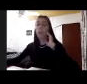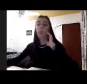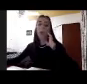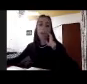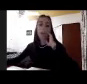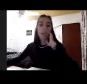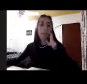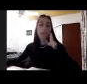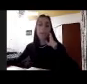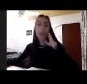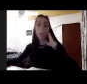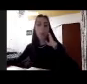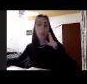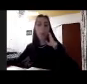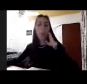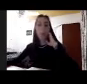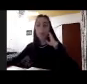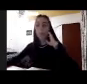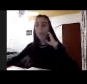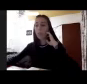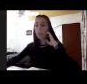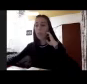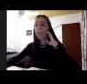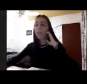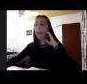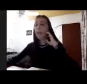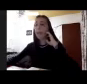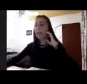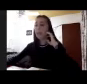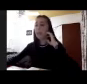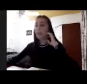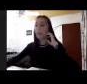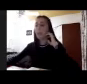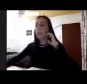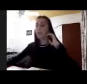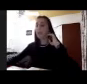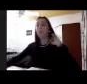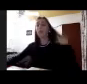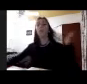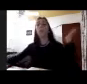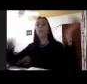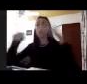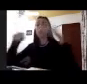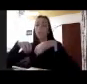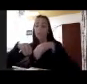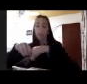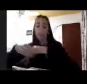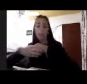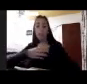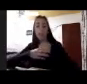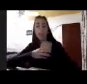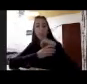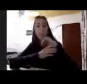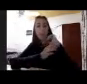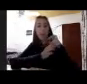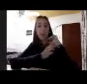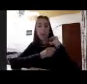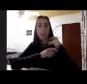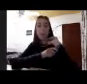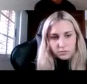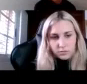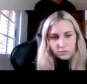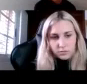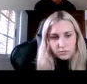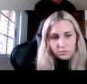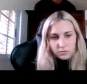flujo vehicular? Si hay ruido, más que nada, hacerle un estudio de ese sitio para ver